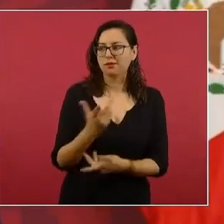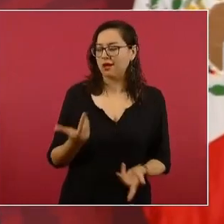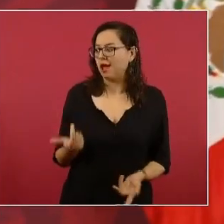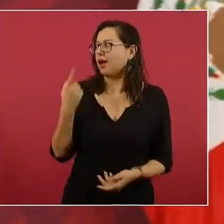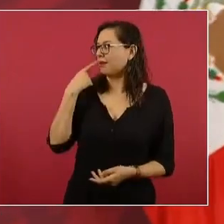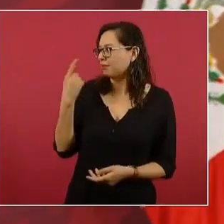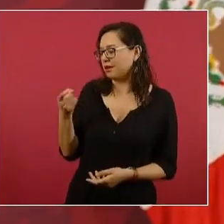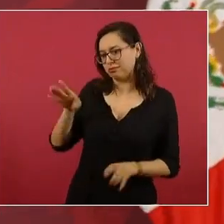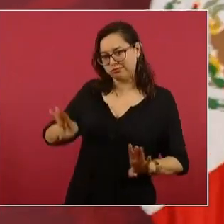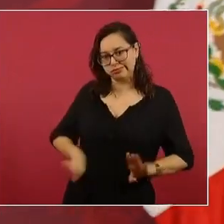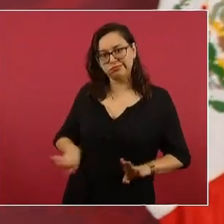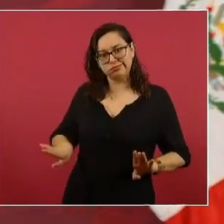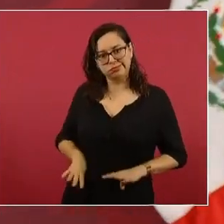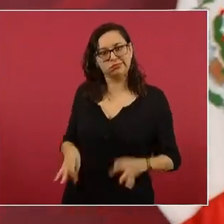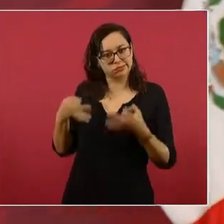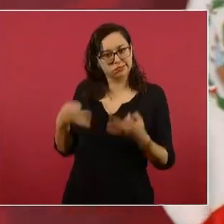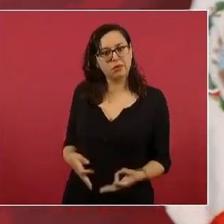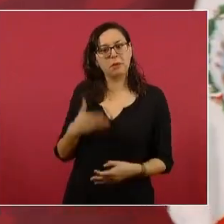Entonces